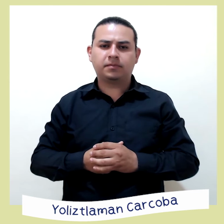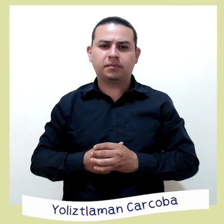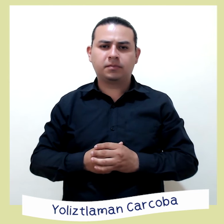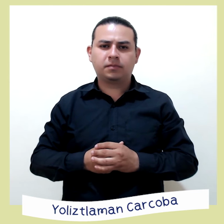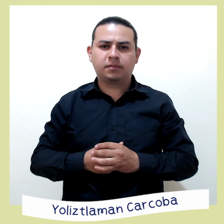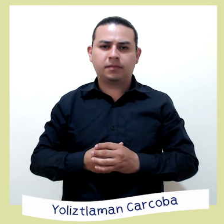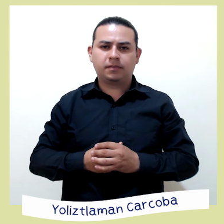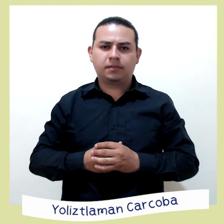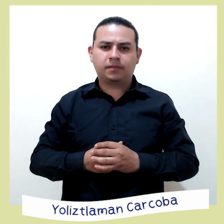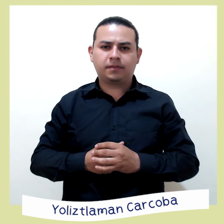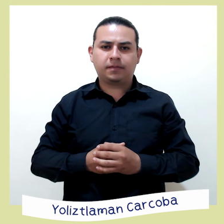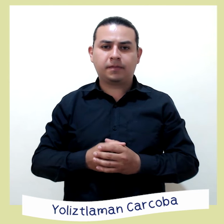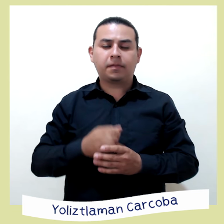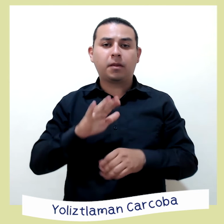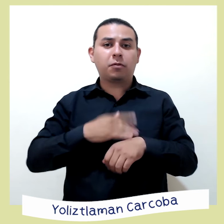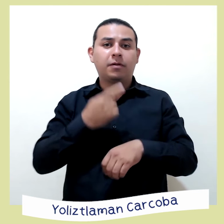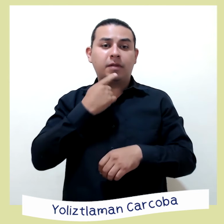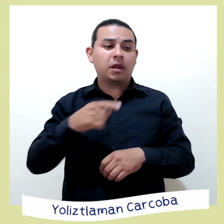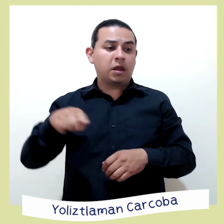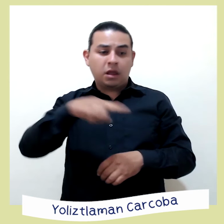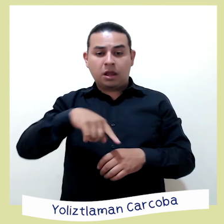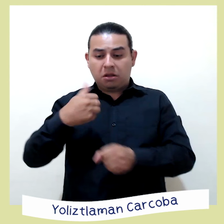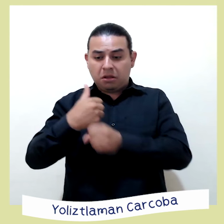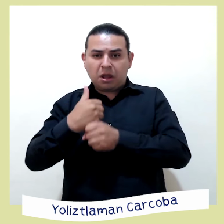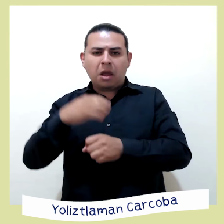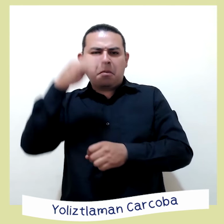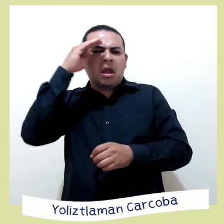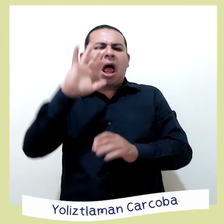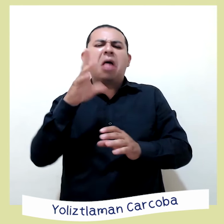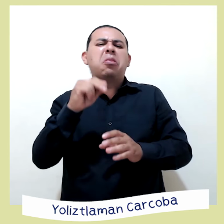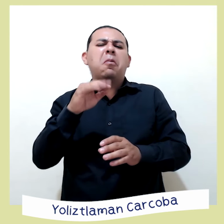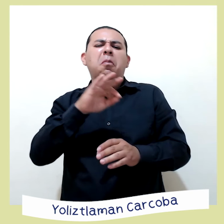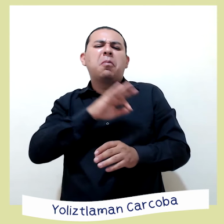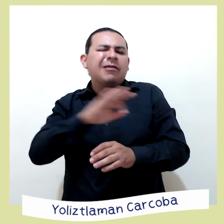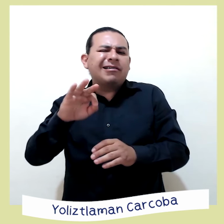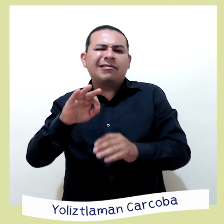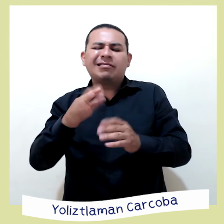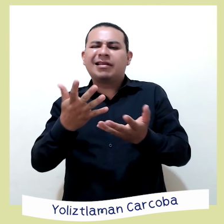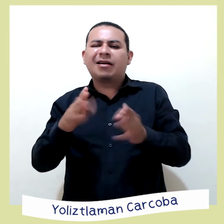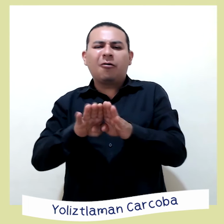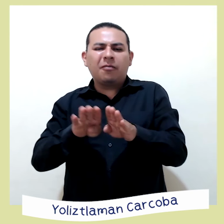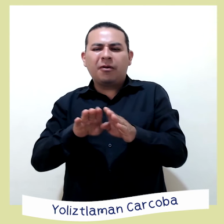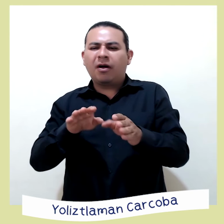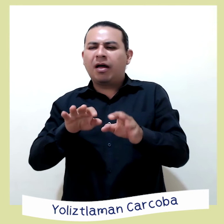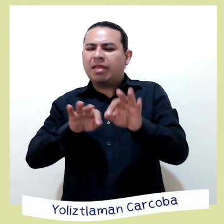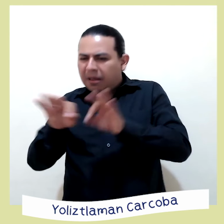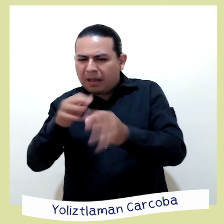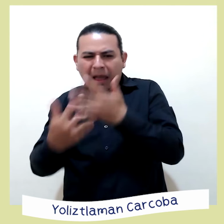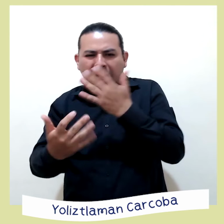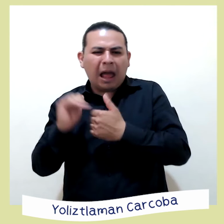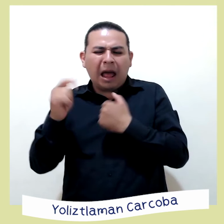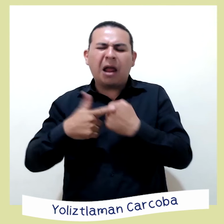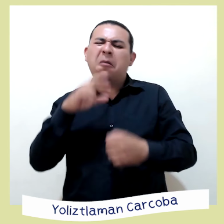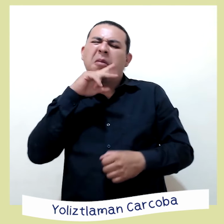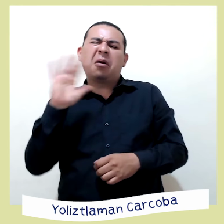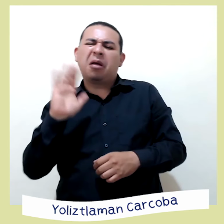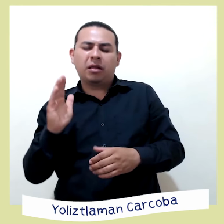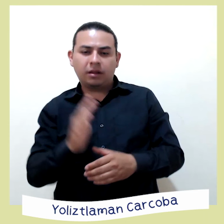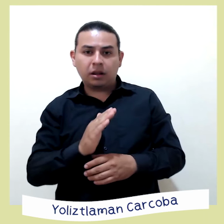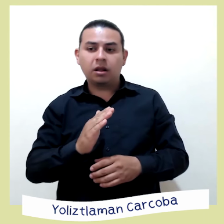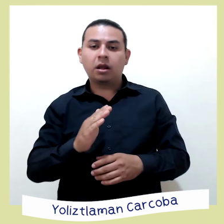social estamos incluidas. ¿Qué pasa con esto? El que no seamos productivas es de que ya no nos van a